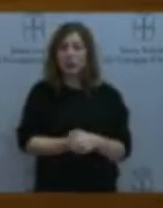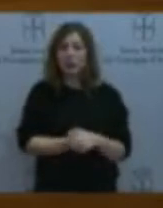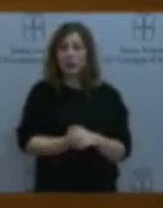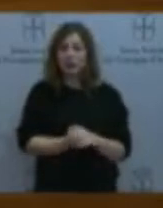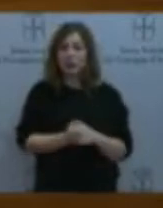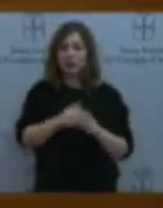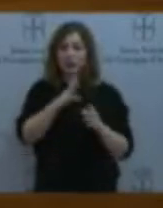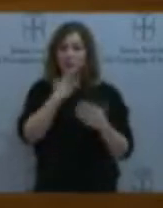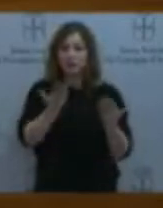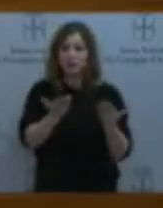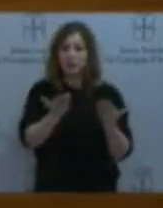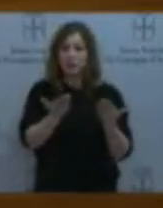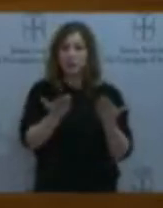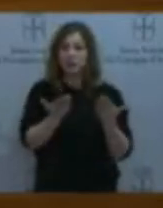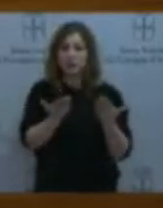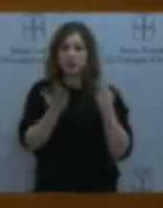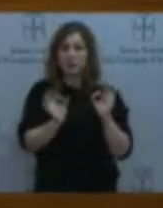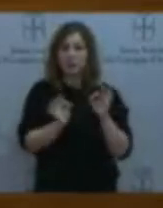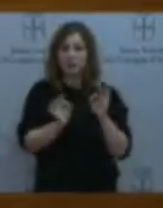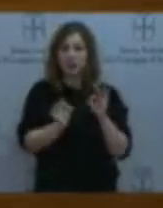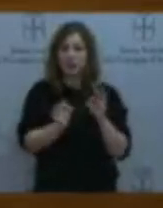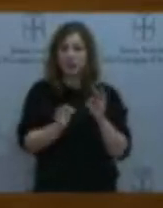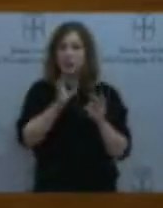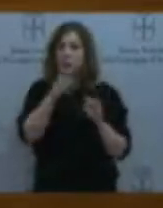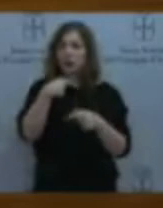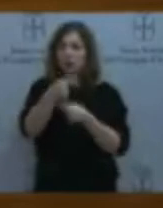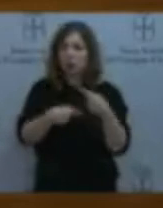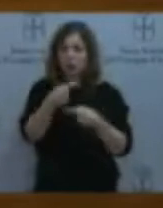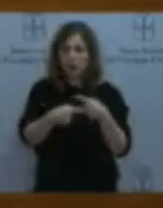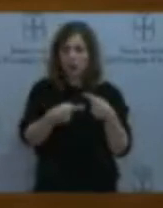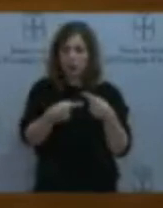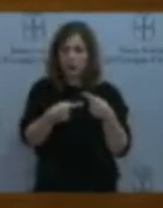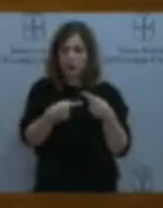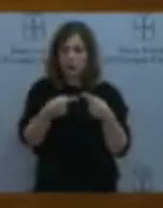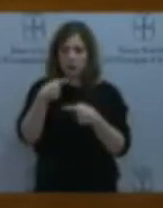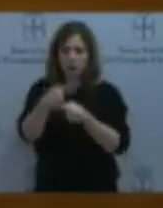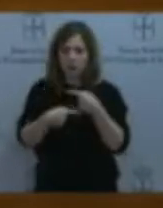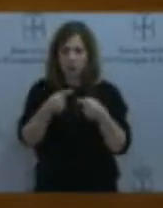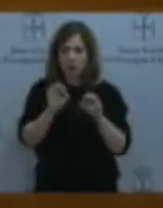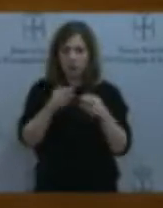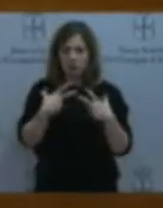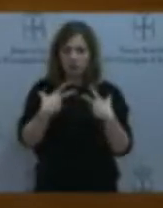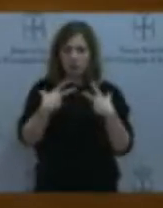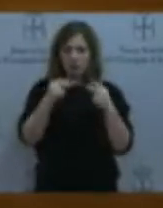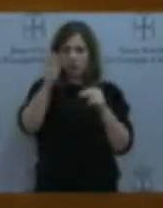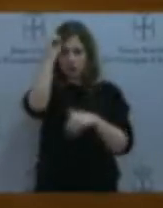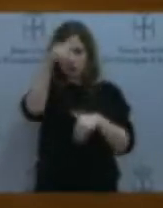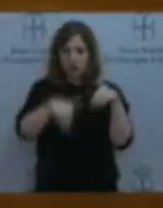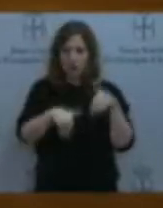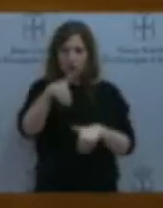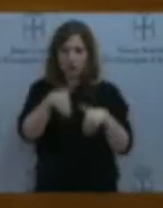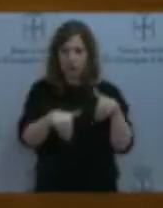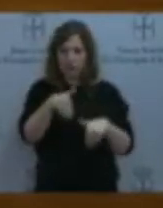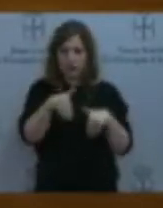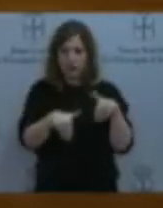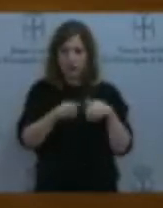hablar como hacen, porque ahora ven las consecuencias de lo que ustedes aprobaron, fin de la minería en 2018, eso no lo aprobó